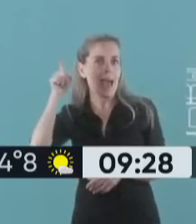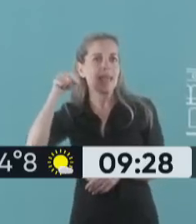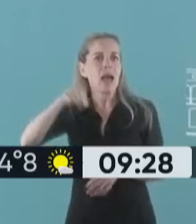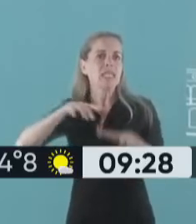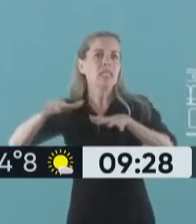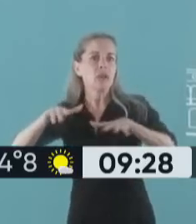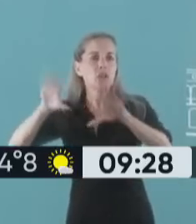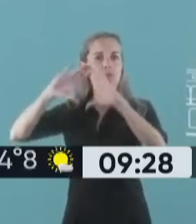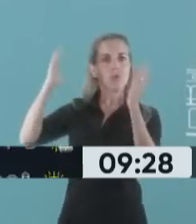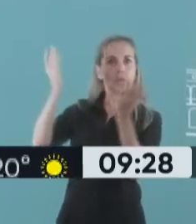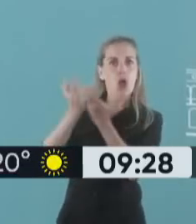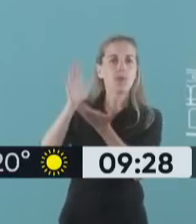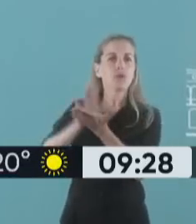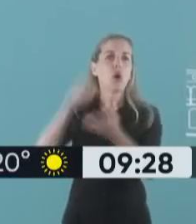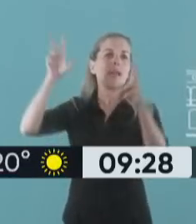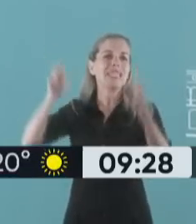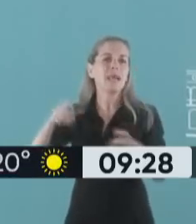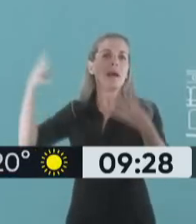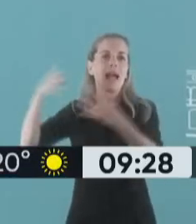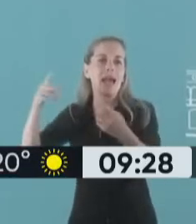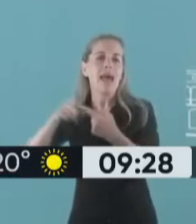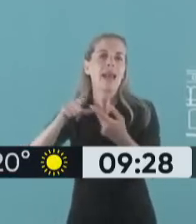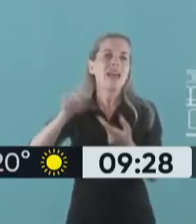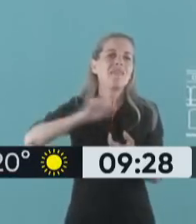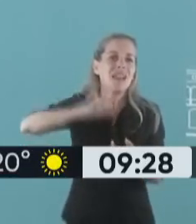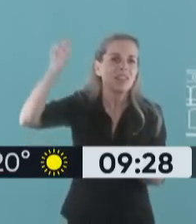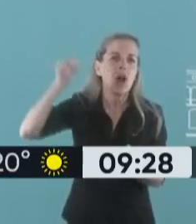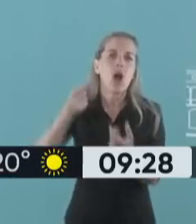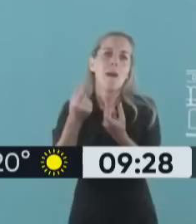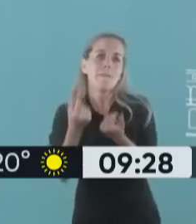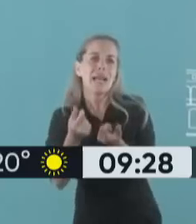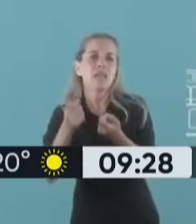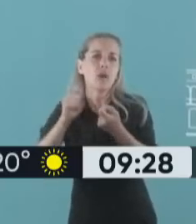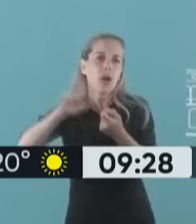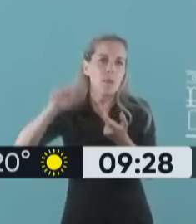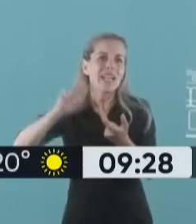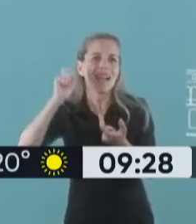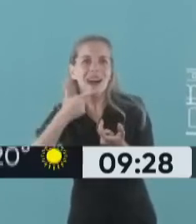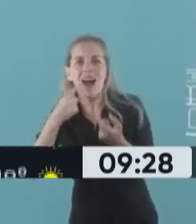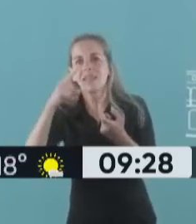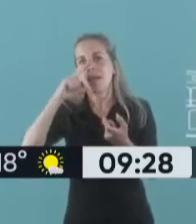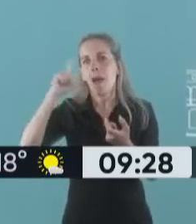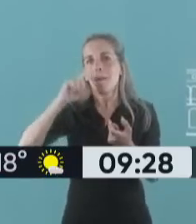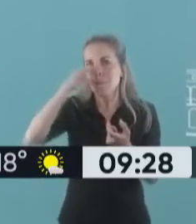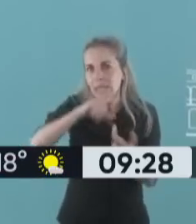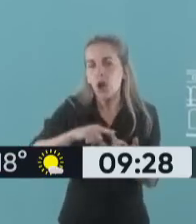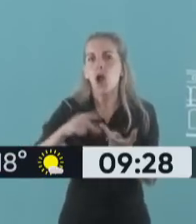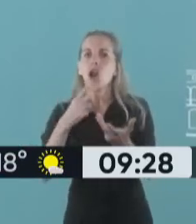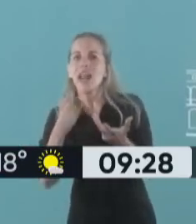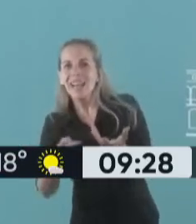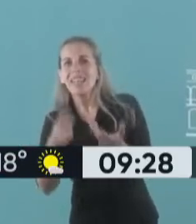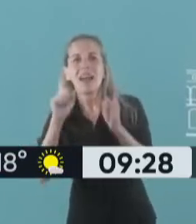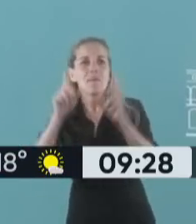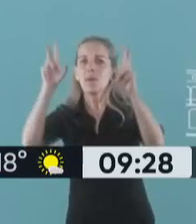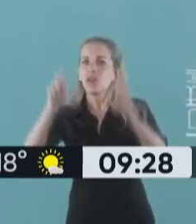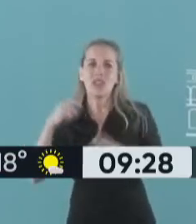nivel internacional con respecto a la guerra, a la inflación, a los precios del gas, del petróleo, de la energía, que son todos temas que se vienen tratando